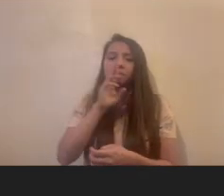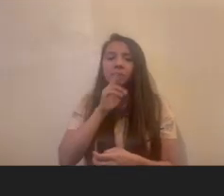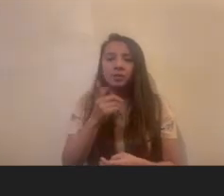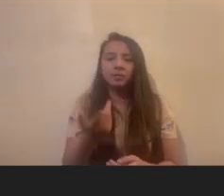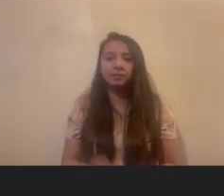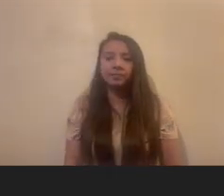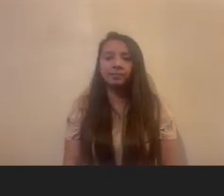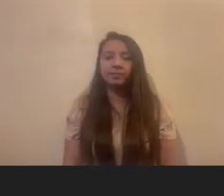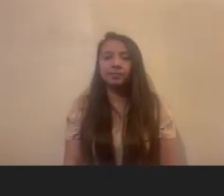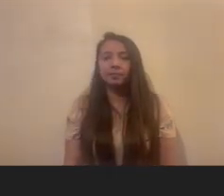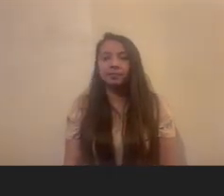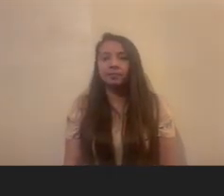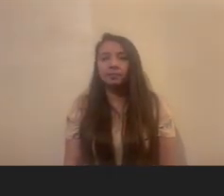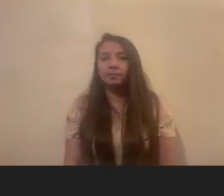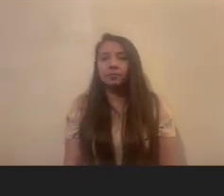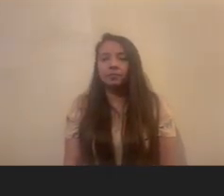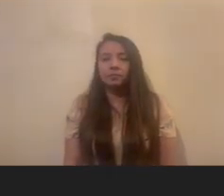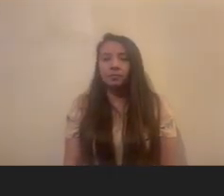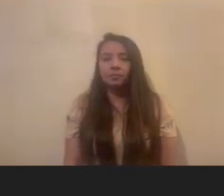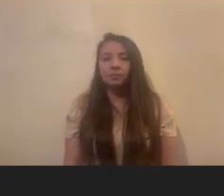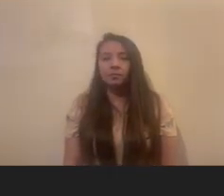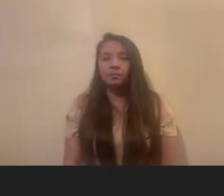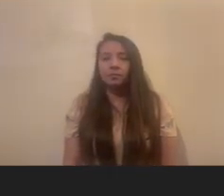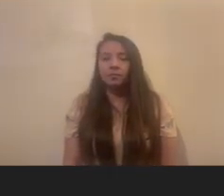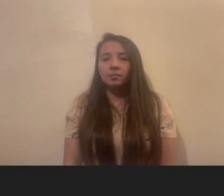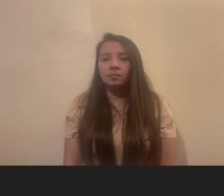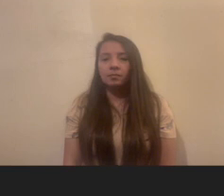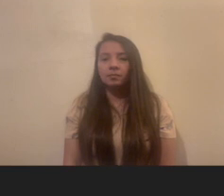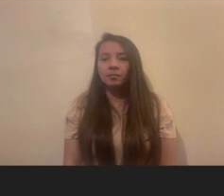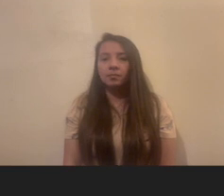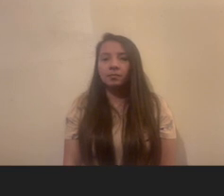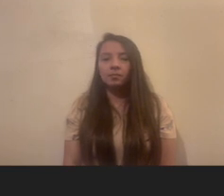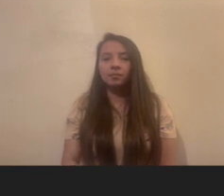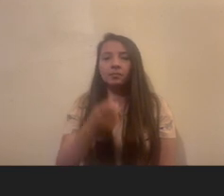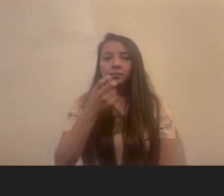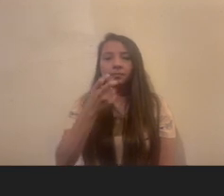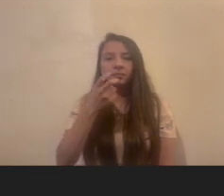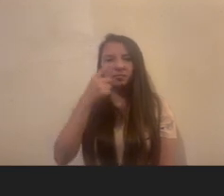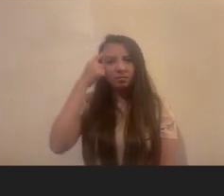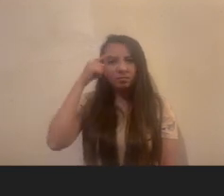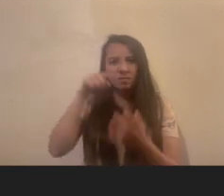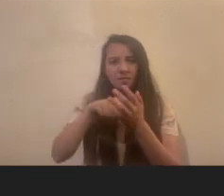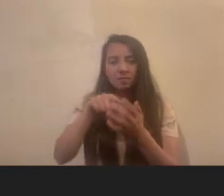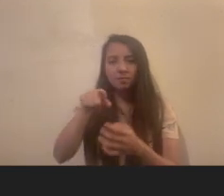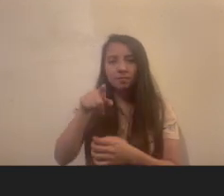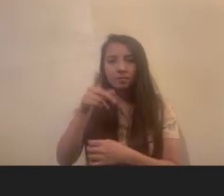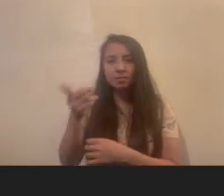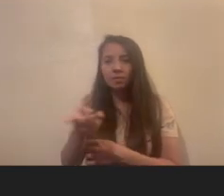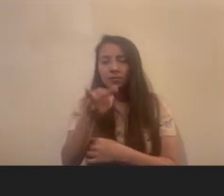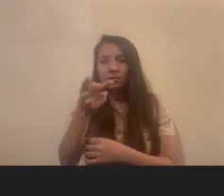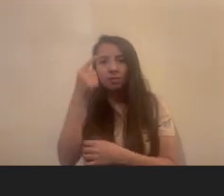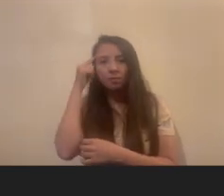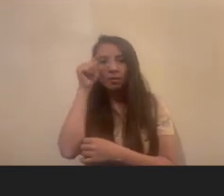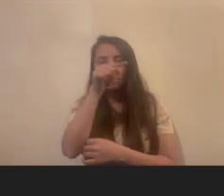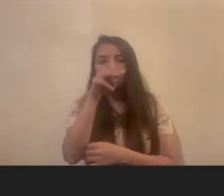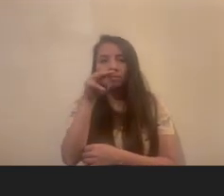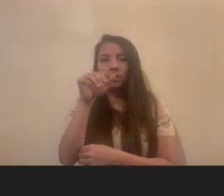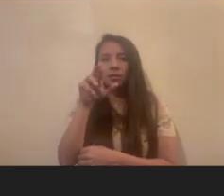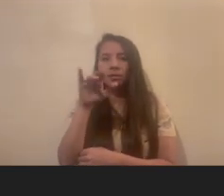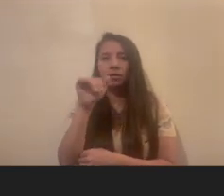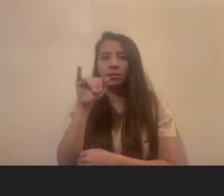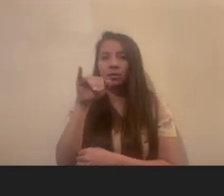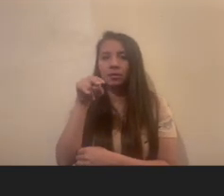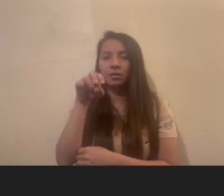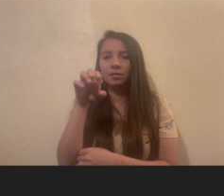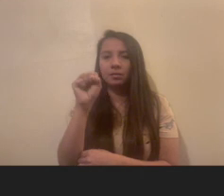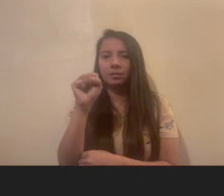camino. Sí, sí, exacto. Ahí creo que hay una pregunta que es para María Inés, de